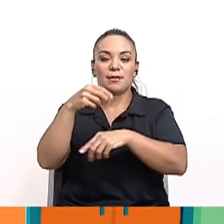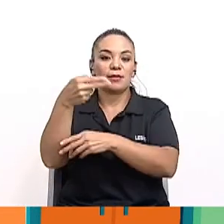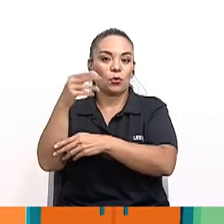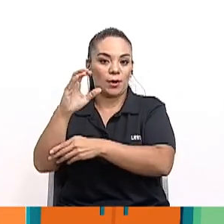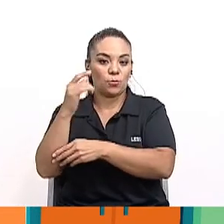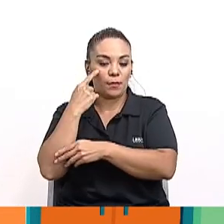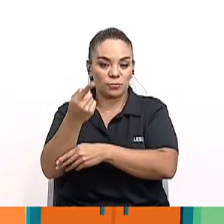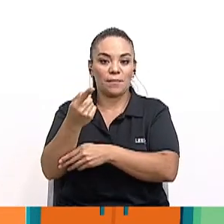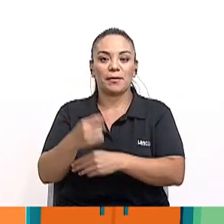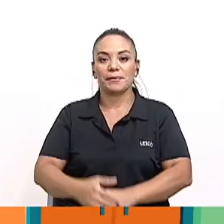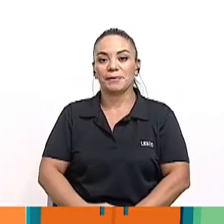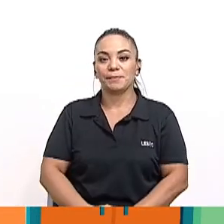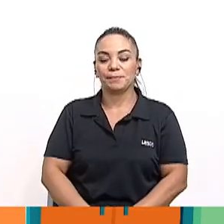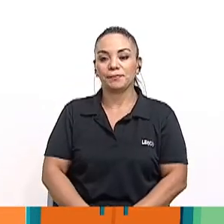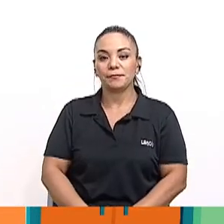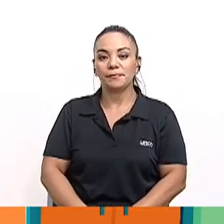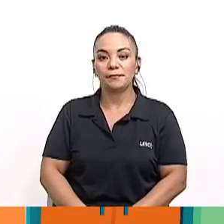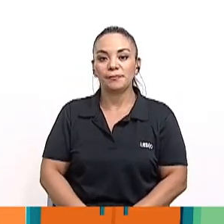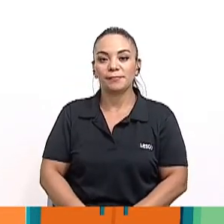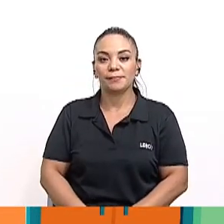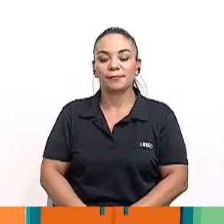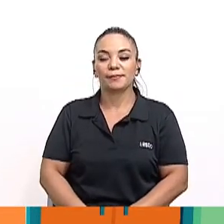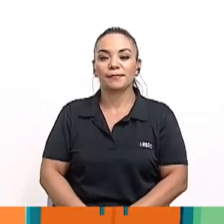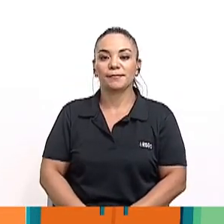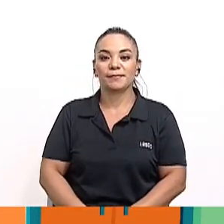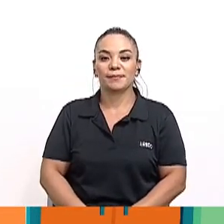hidrocarburos. Entonces vamos a ver ese video a continuación.